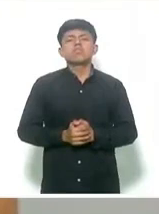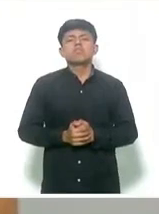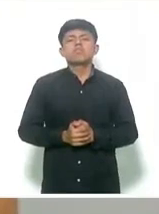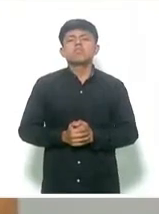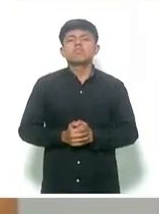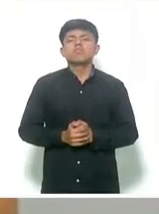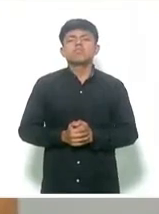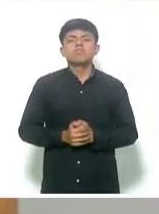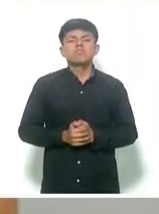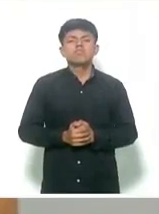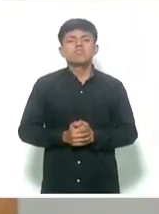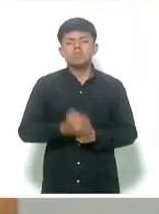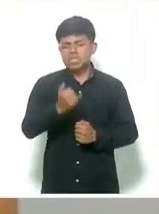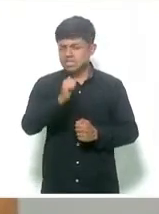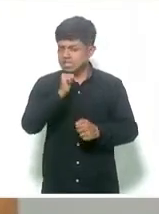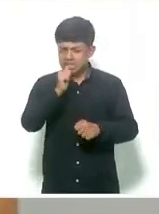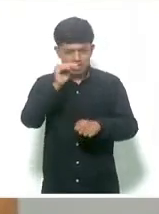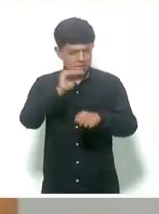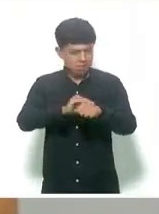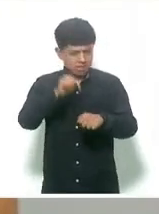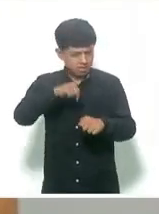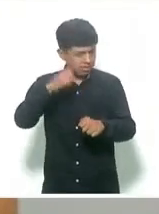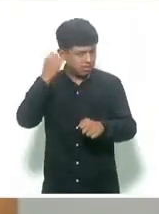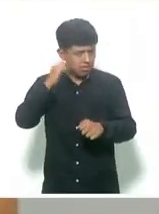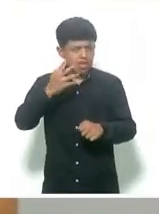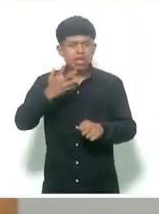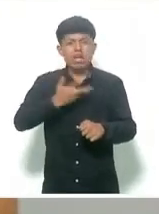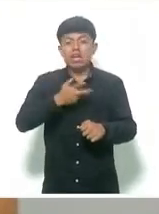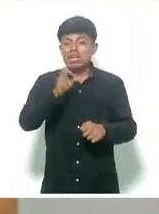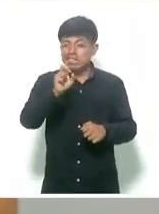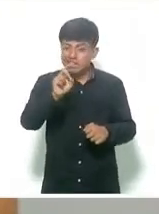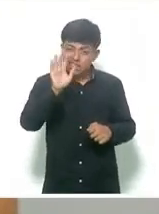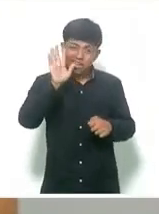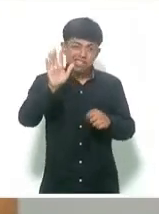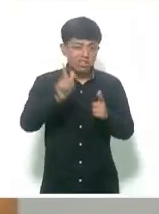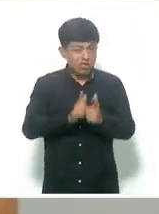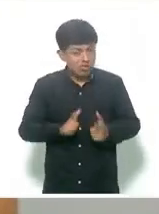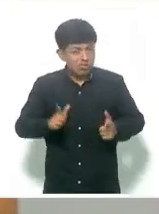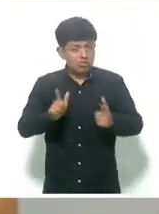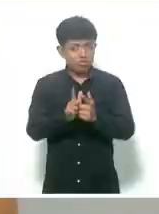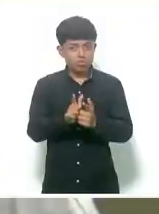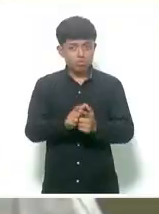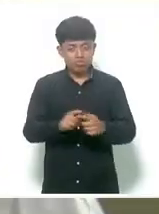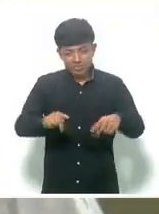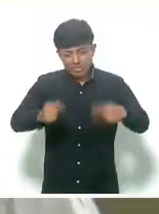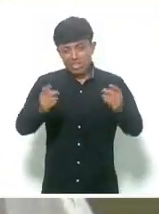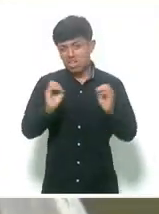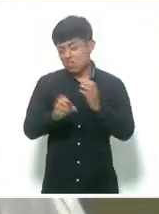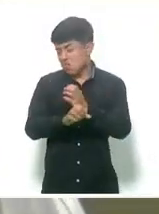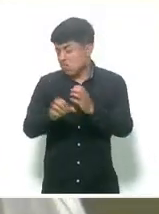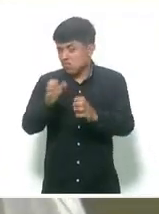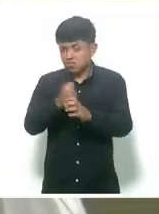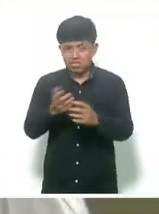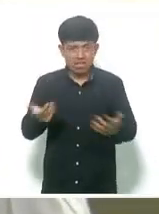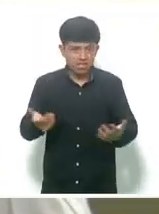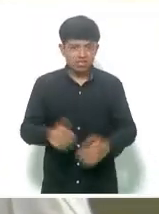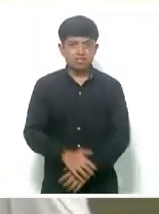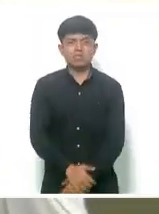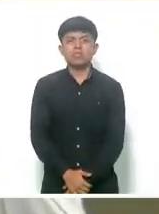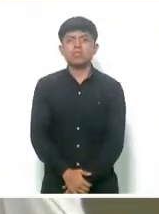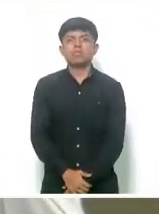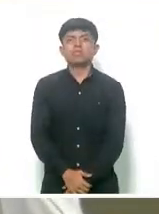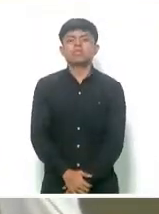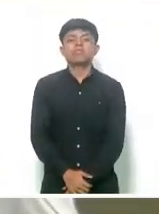de Oaxaca tenemos la presencia de 35 organizaciones delincuenciales digo no hablemos de lo que es